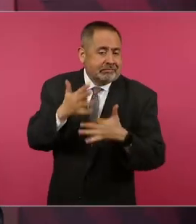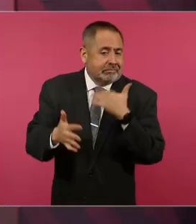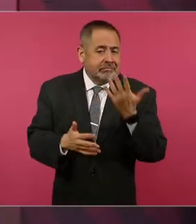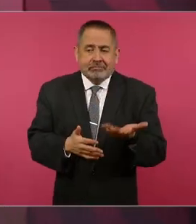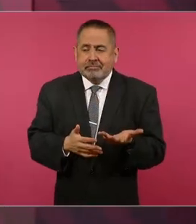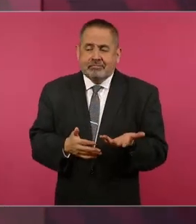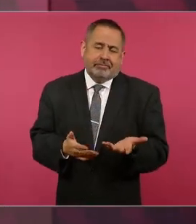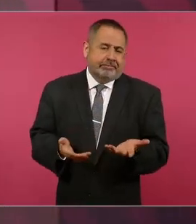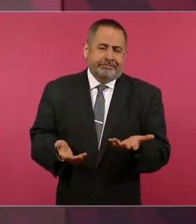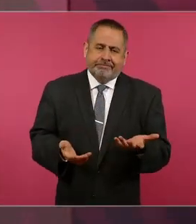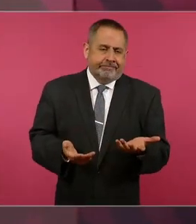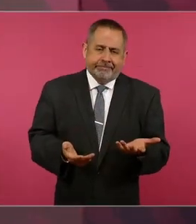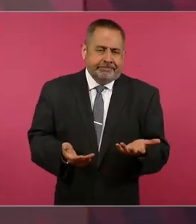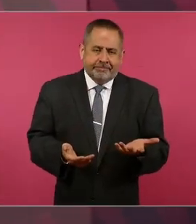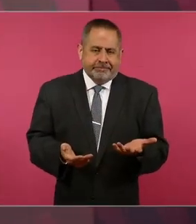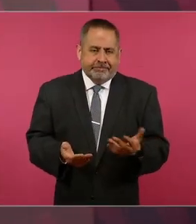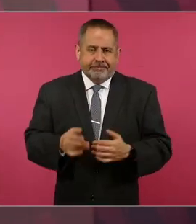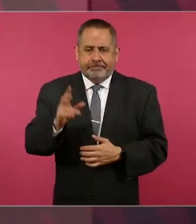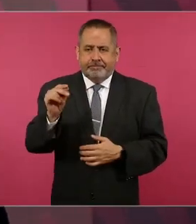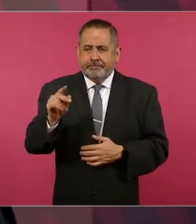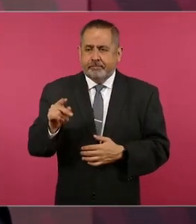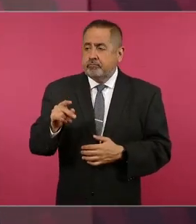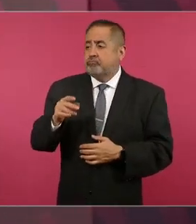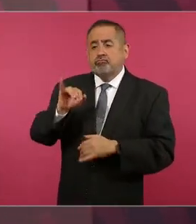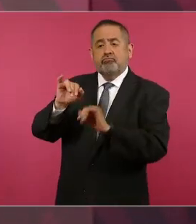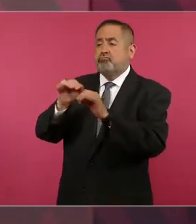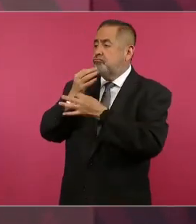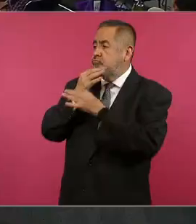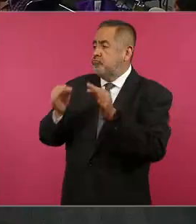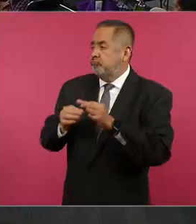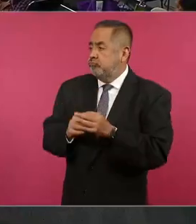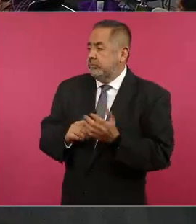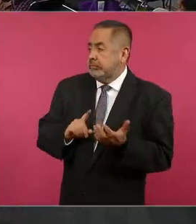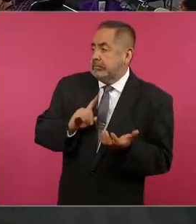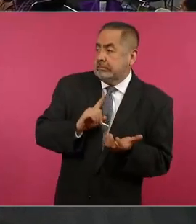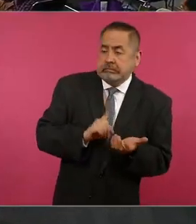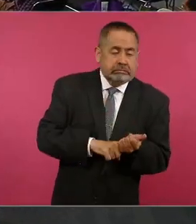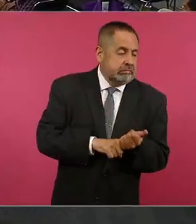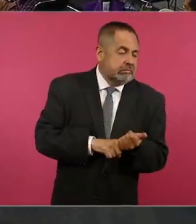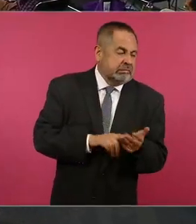planteando se esté proponiendo que haya guerra sucia